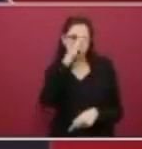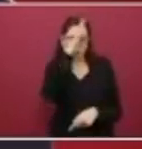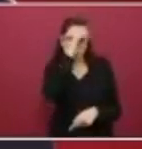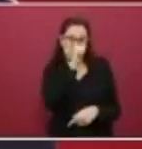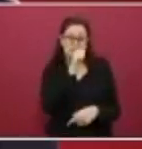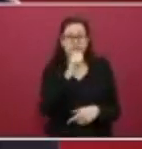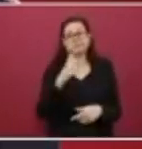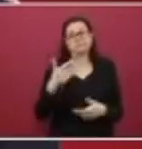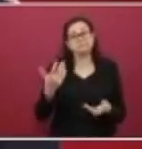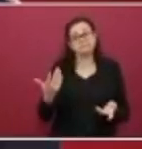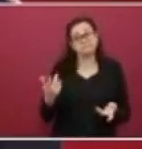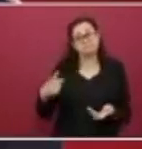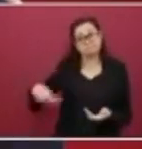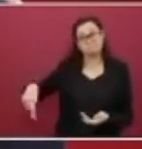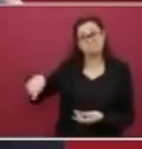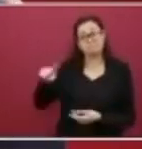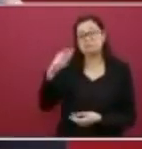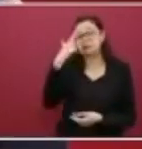legítima